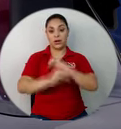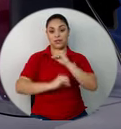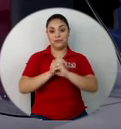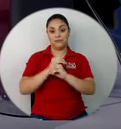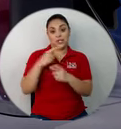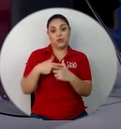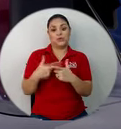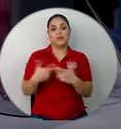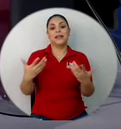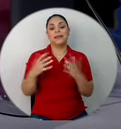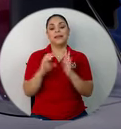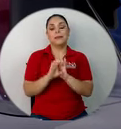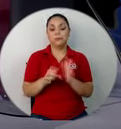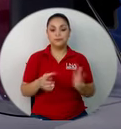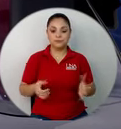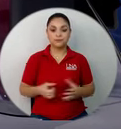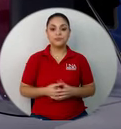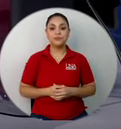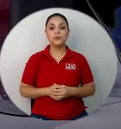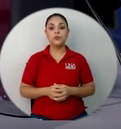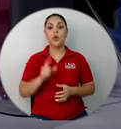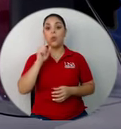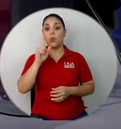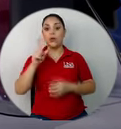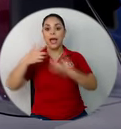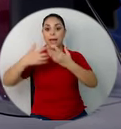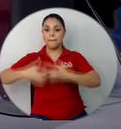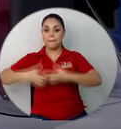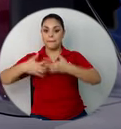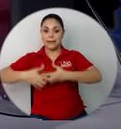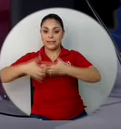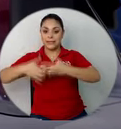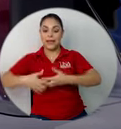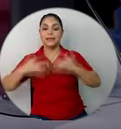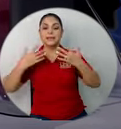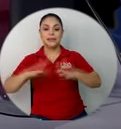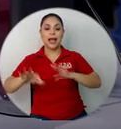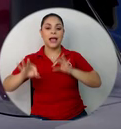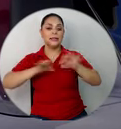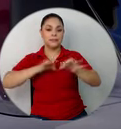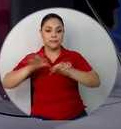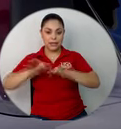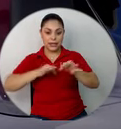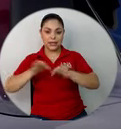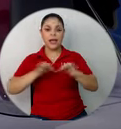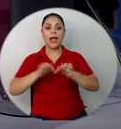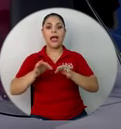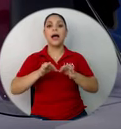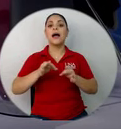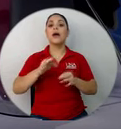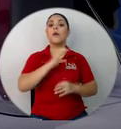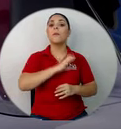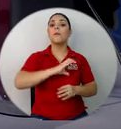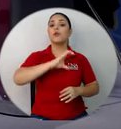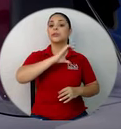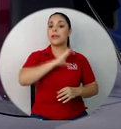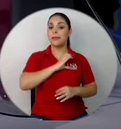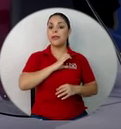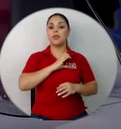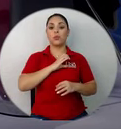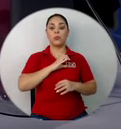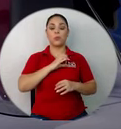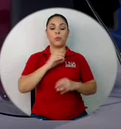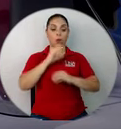una compañía vamos a ver, define su cultura organizacional, define cómo se comporta,